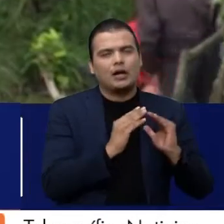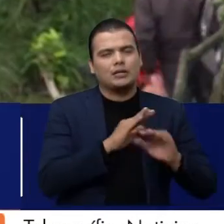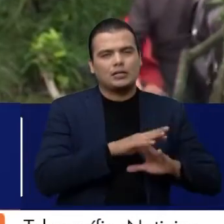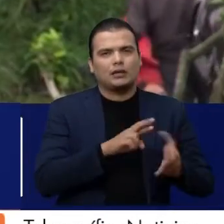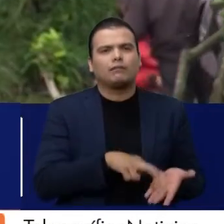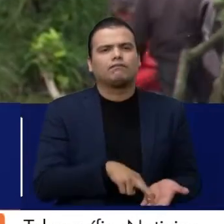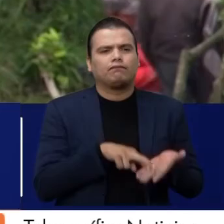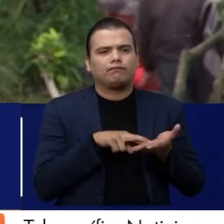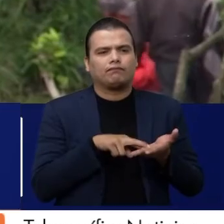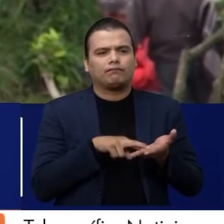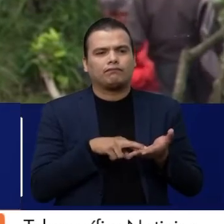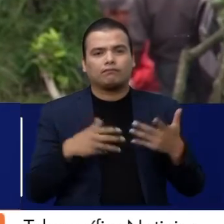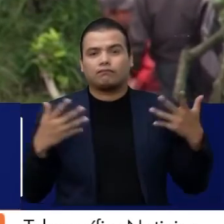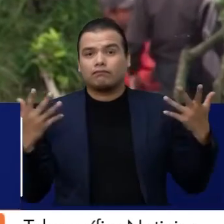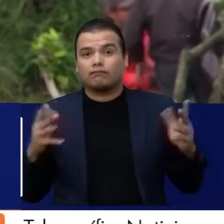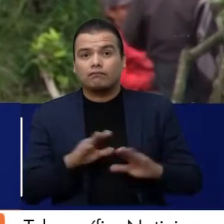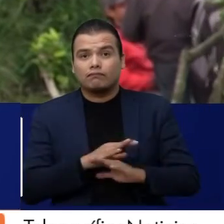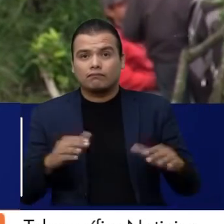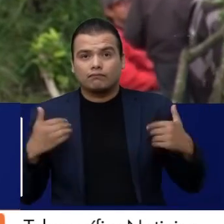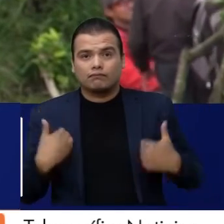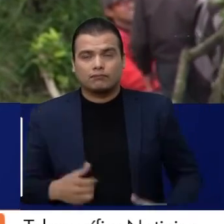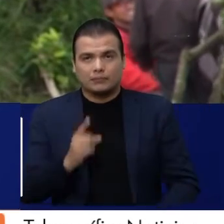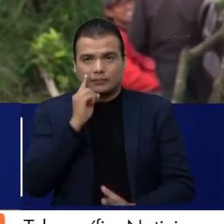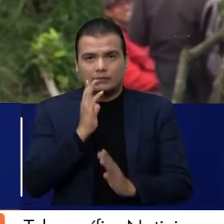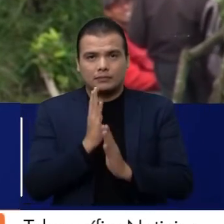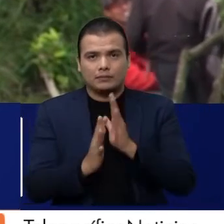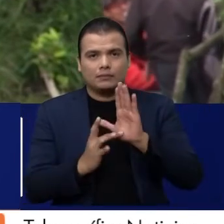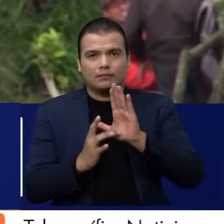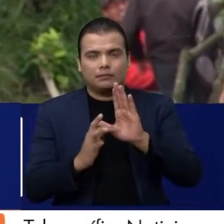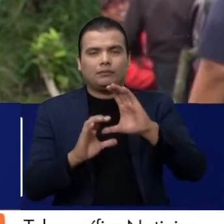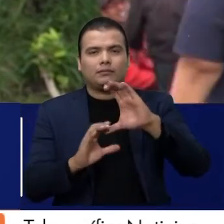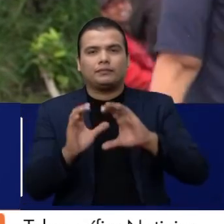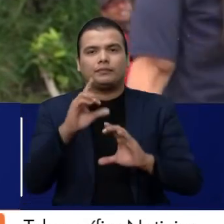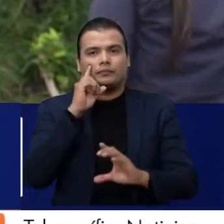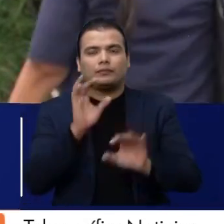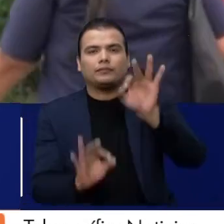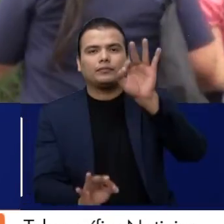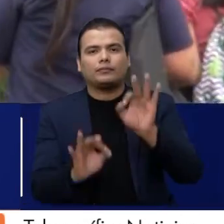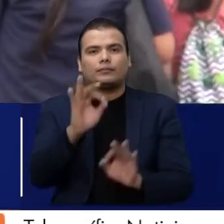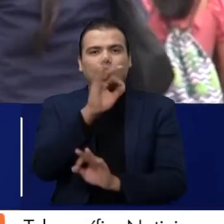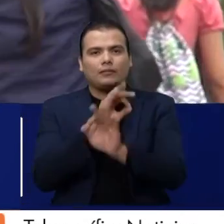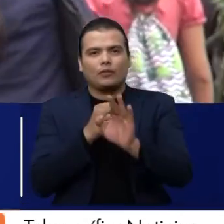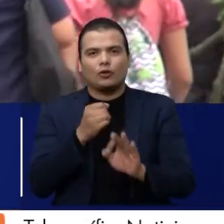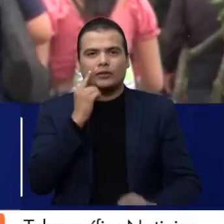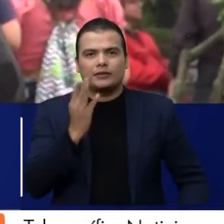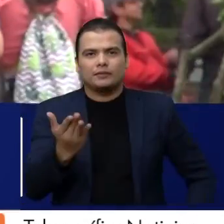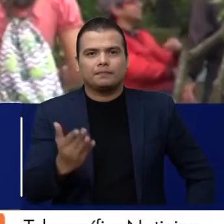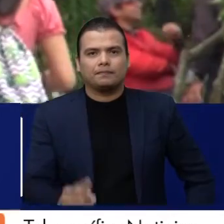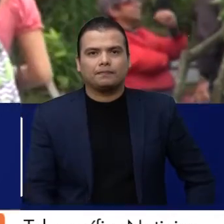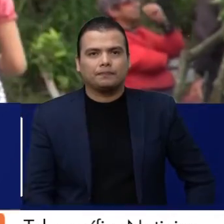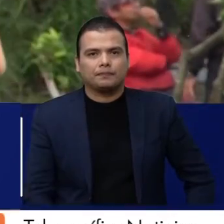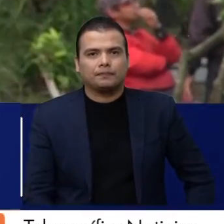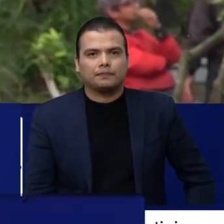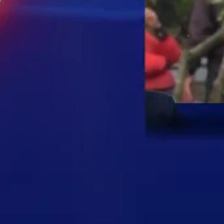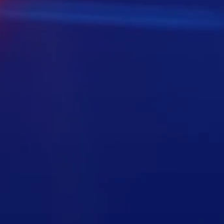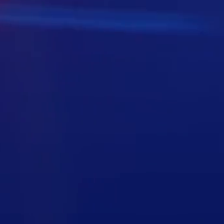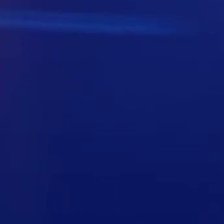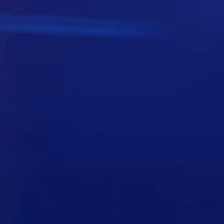esta municipalidad. Por ahora es toda la información que originamos desde la ciudad de Popayán. John Jairo Astudillo para Telepacífico Noticias.